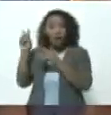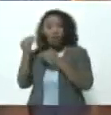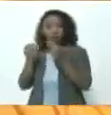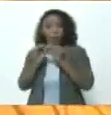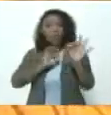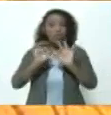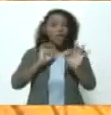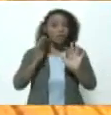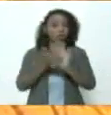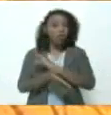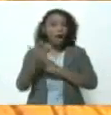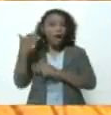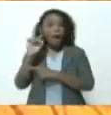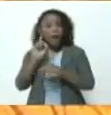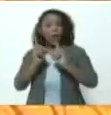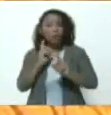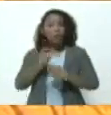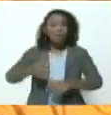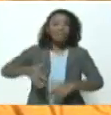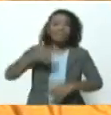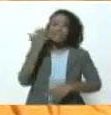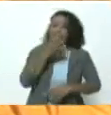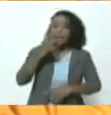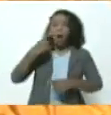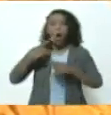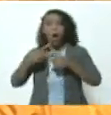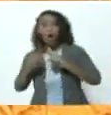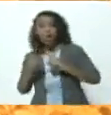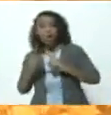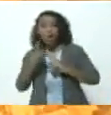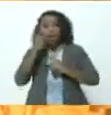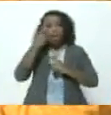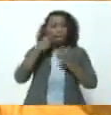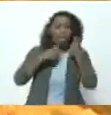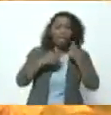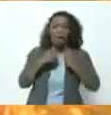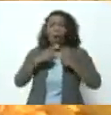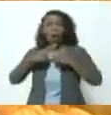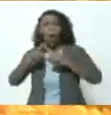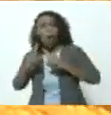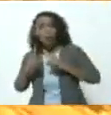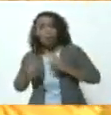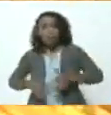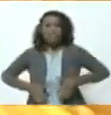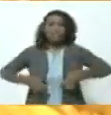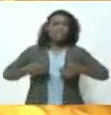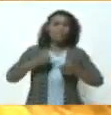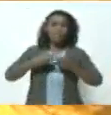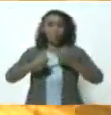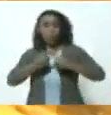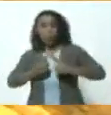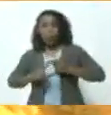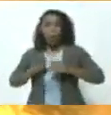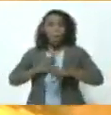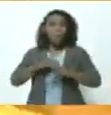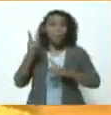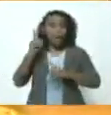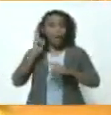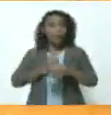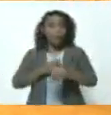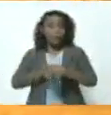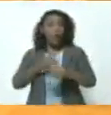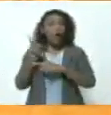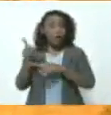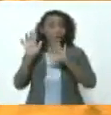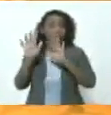que tienen incluso hasta la comedia, hay otras que son más dramáticas, hay otras que son más épicas, porque la nota era esa,